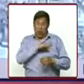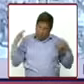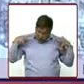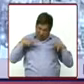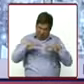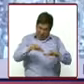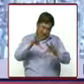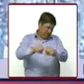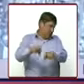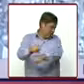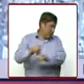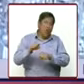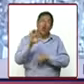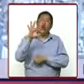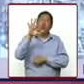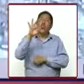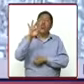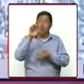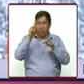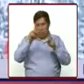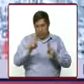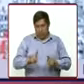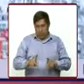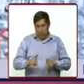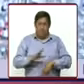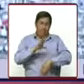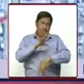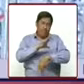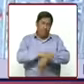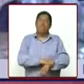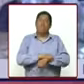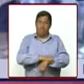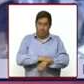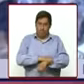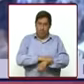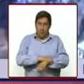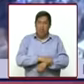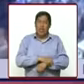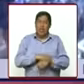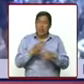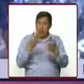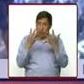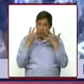9 las personas que tenemos en este momento en calidad de aprehendidas,